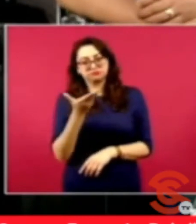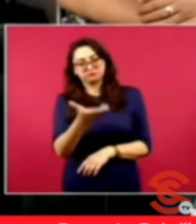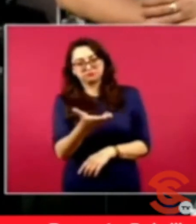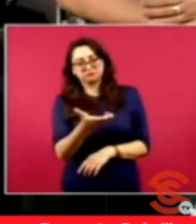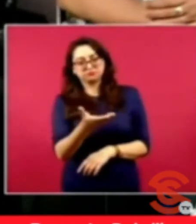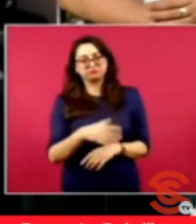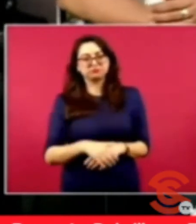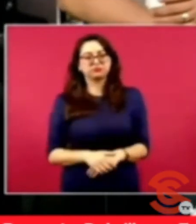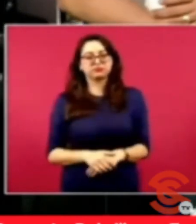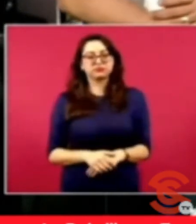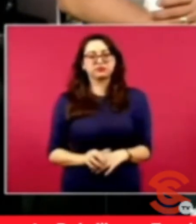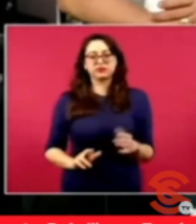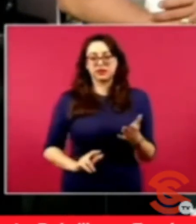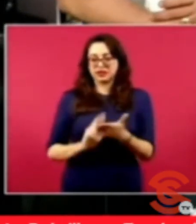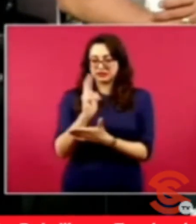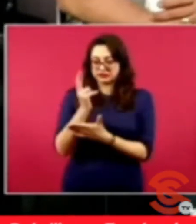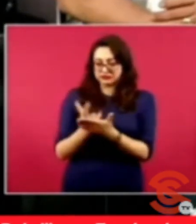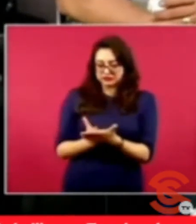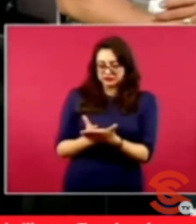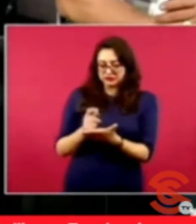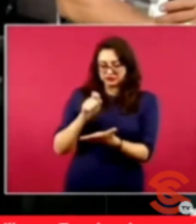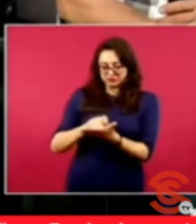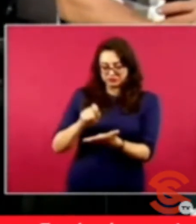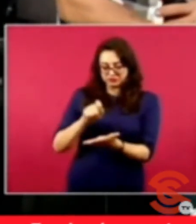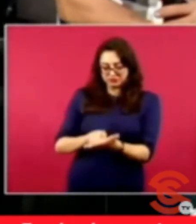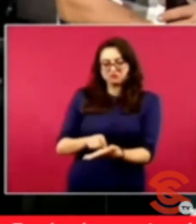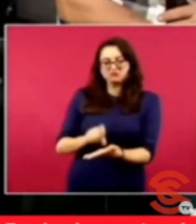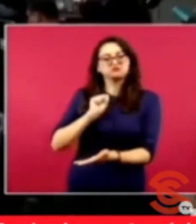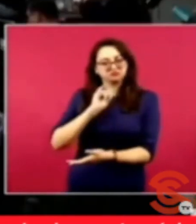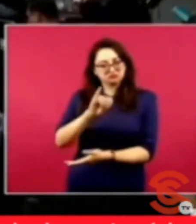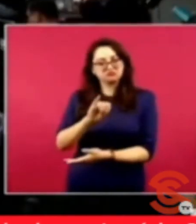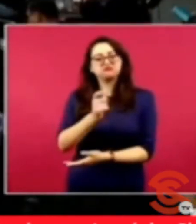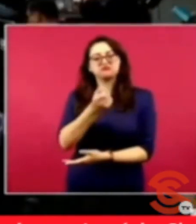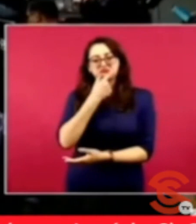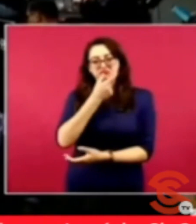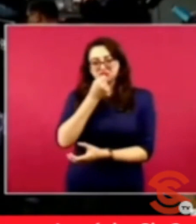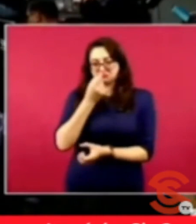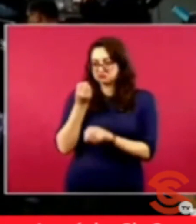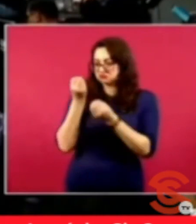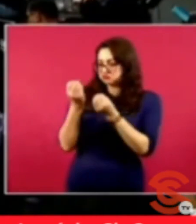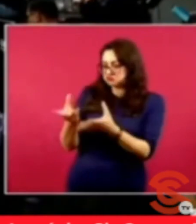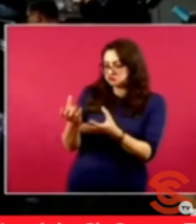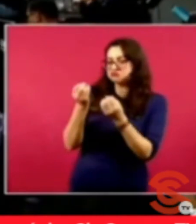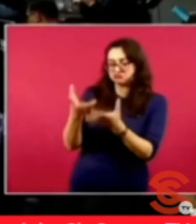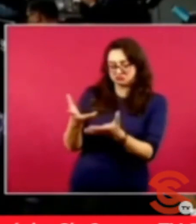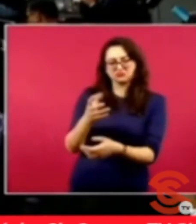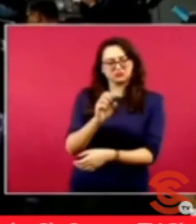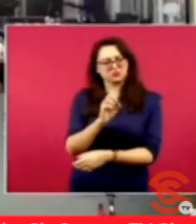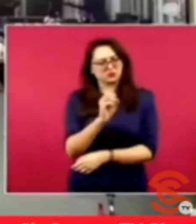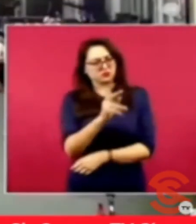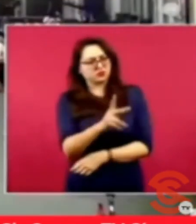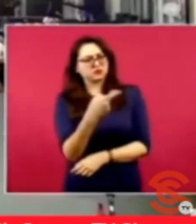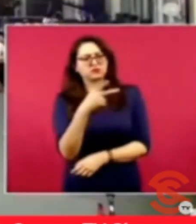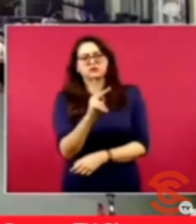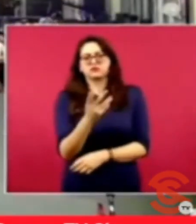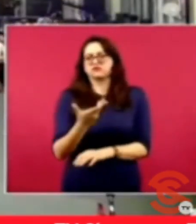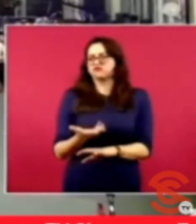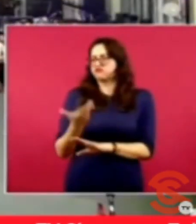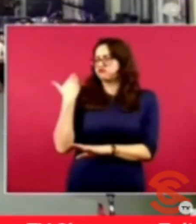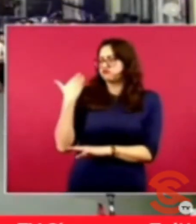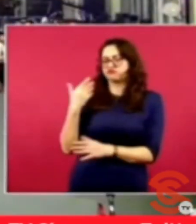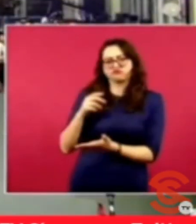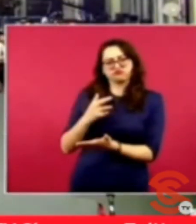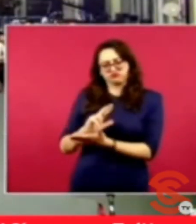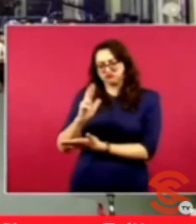cuántas recetas sí se surten, pero quisiera preguntarle las que no se surten. Ustedes reconocían que al menos en el